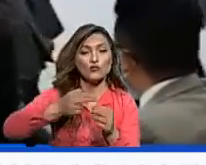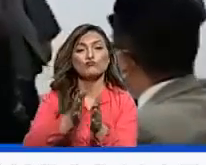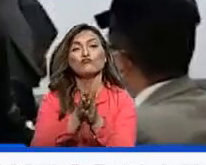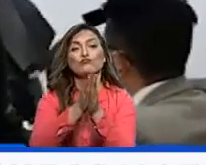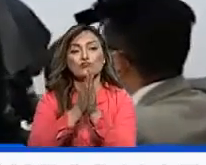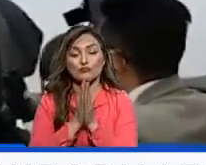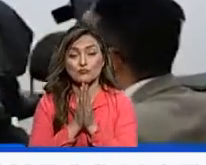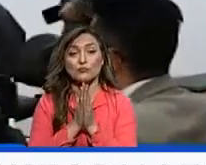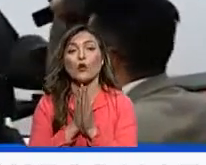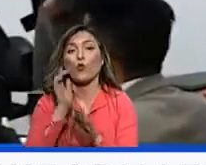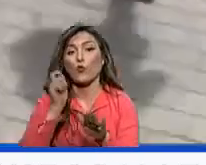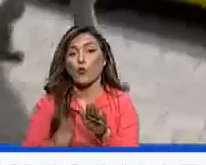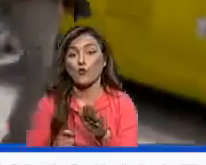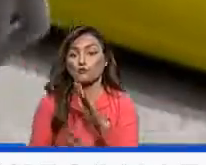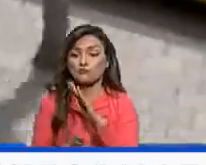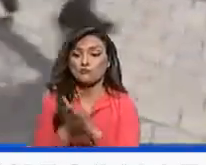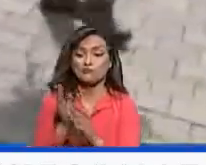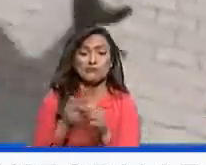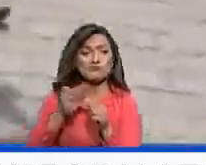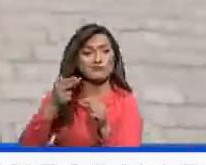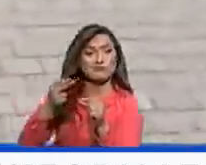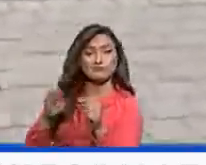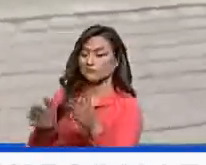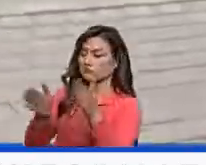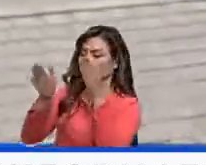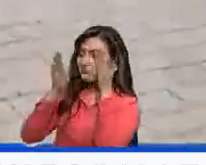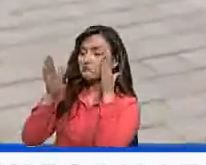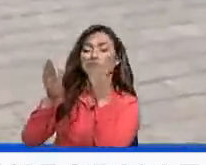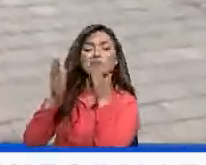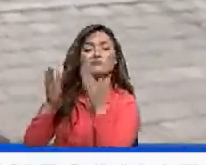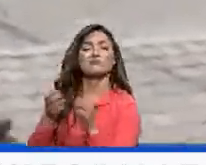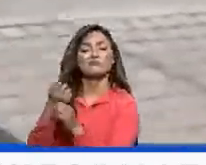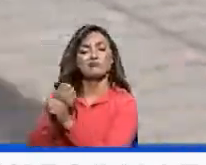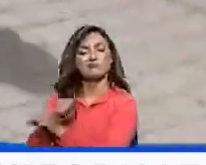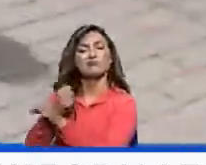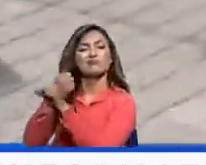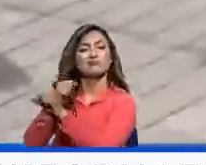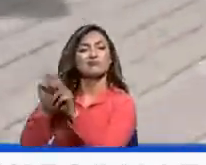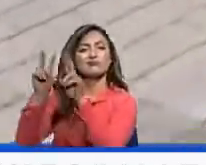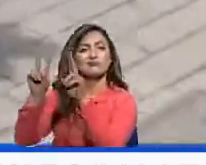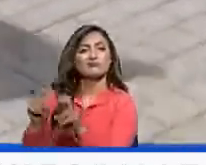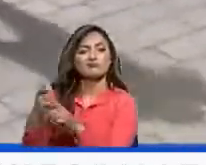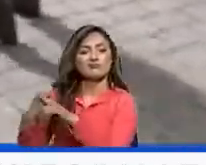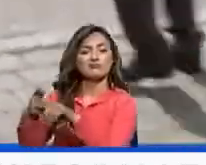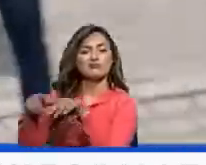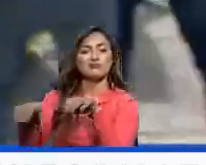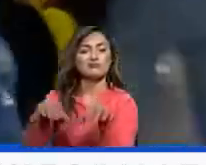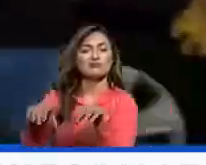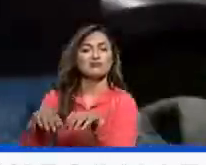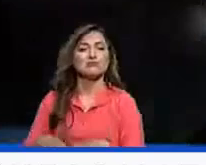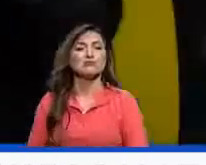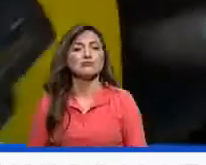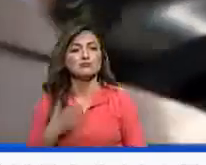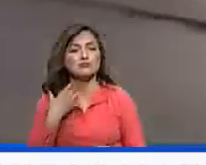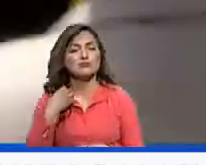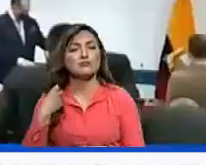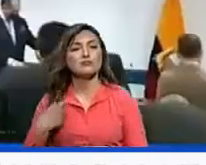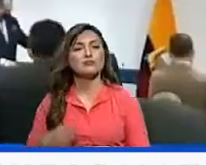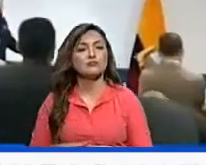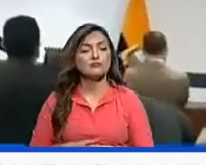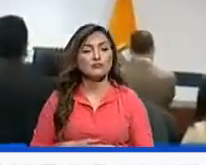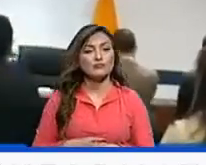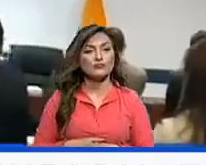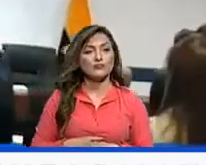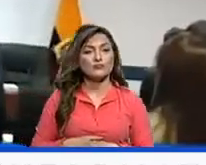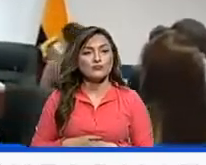Quito, Jorge Yunda, y 13 personas más por el delito de peculado arrancó este miércoles con los alegatos de la apertura. El fiscal